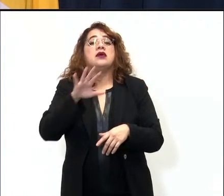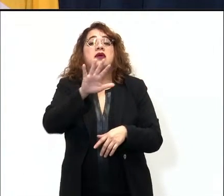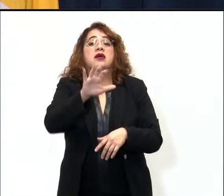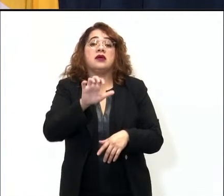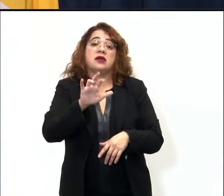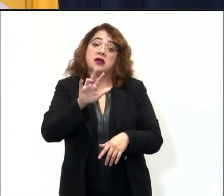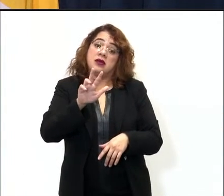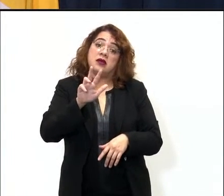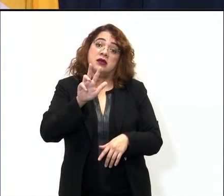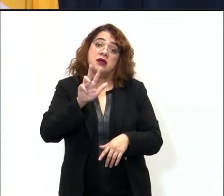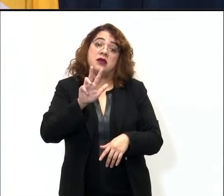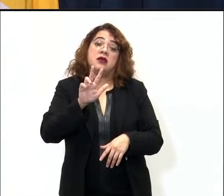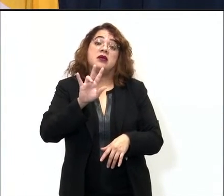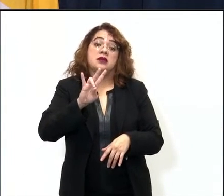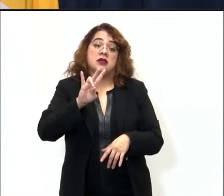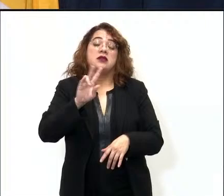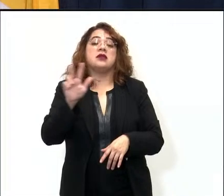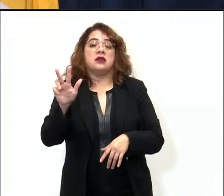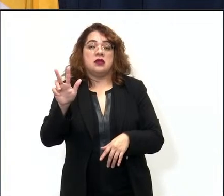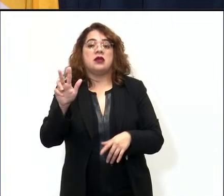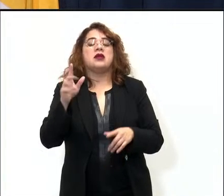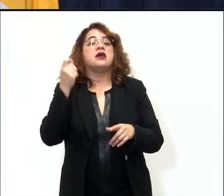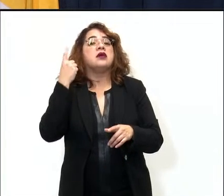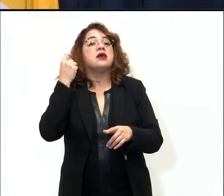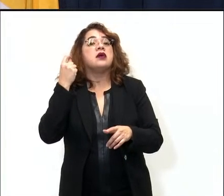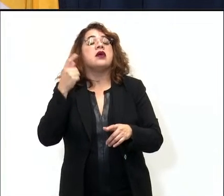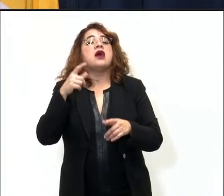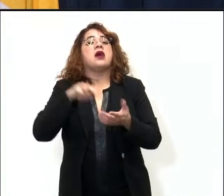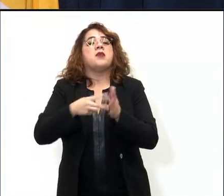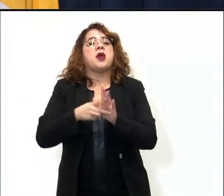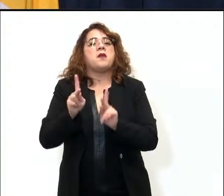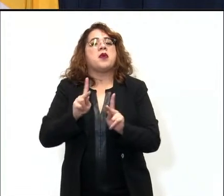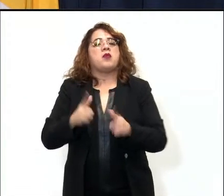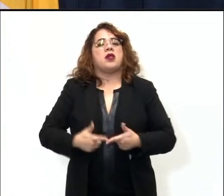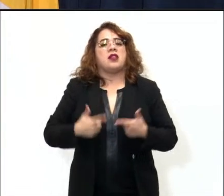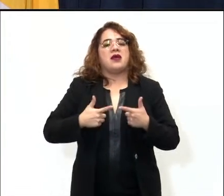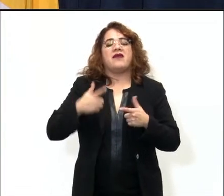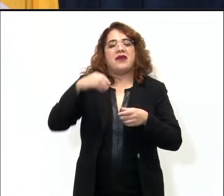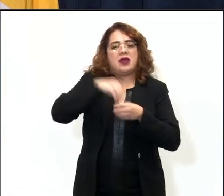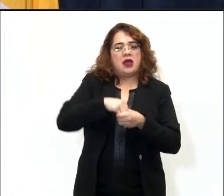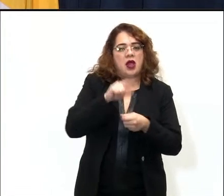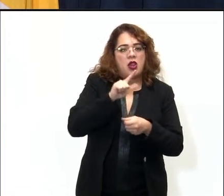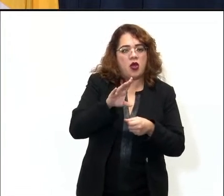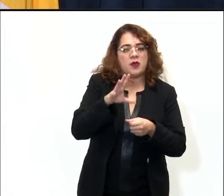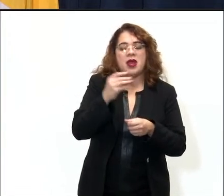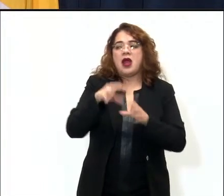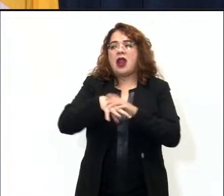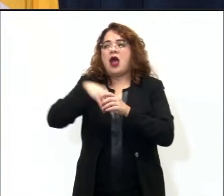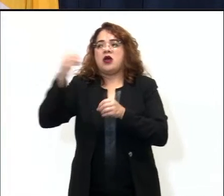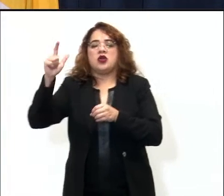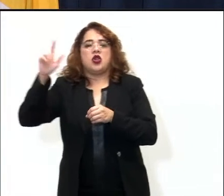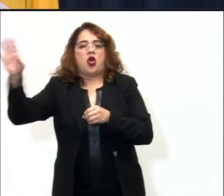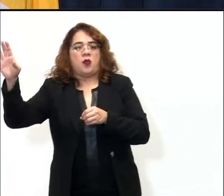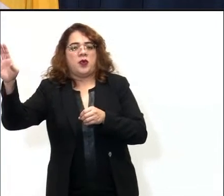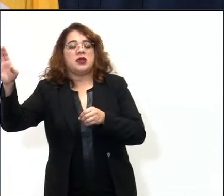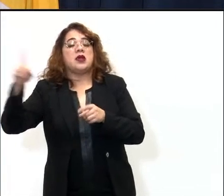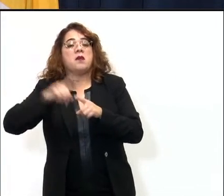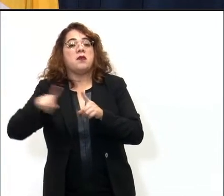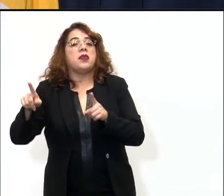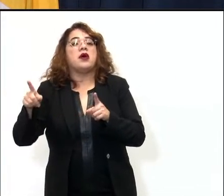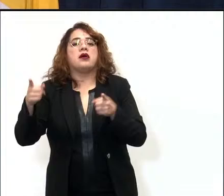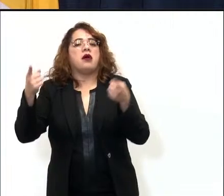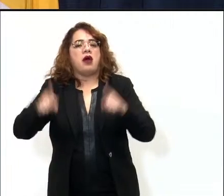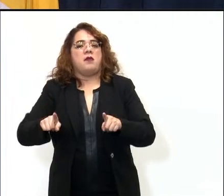573 personas puede incluir personas que son fuera de la ciudad de Long Beach, pero están en un hospital aquí en nuestra área.